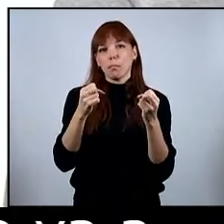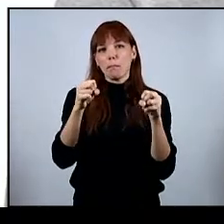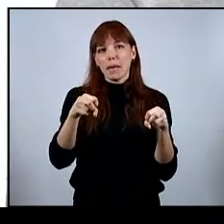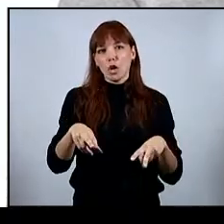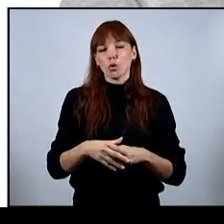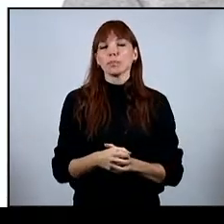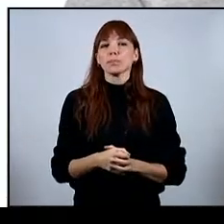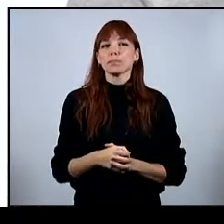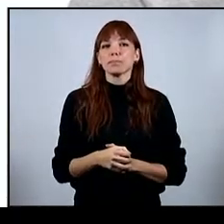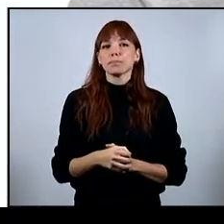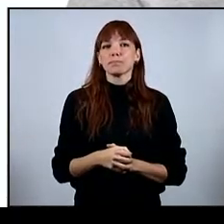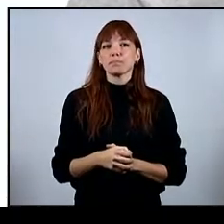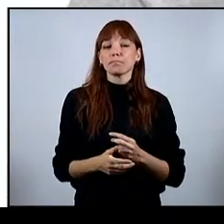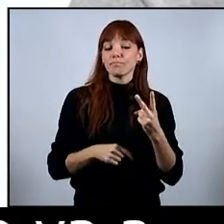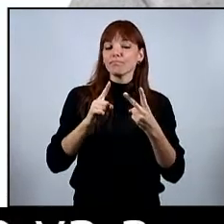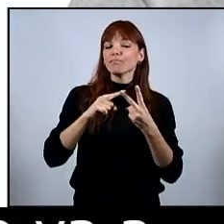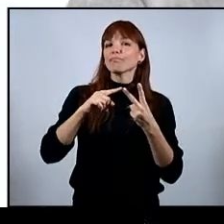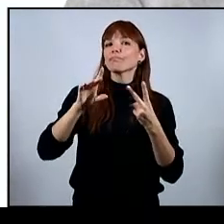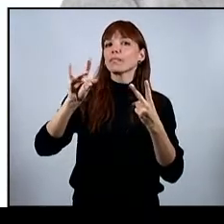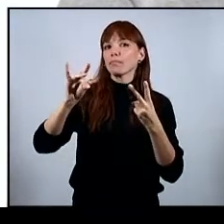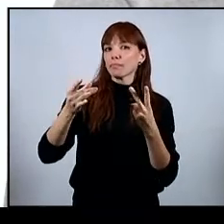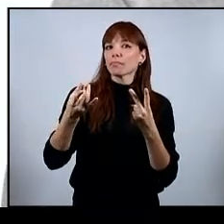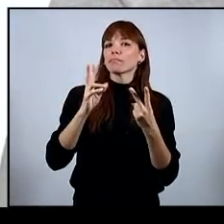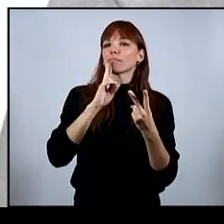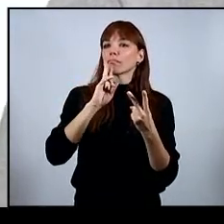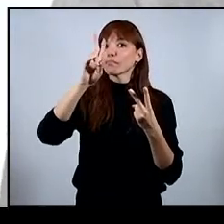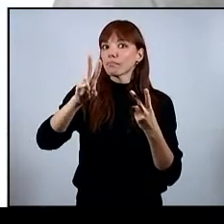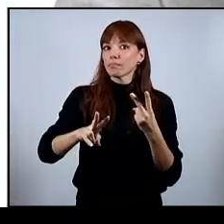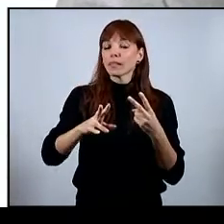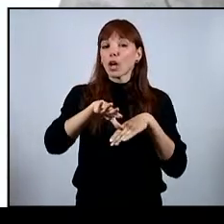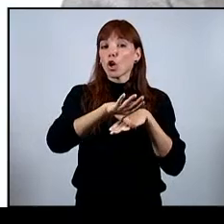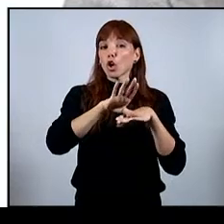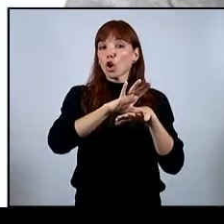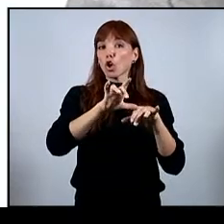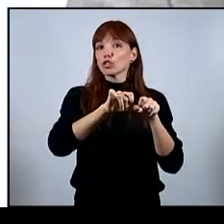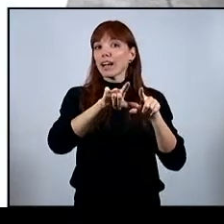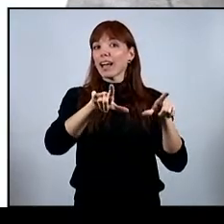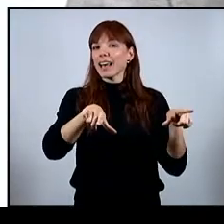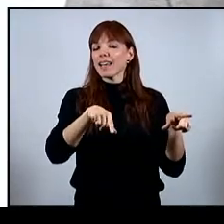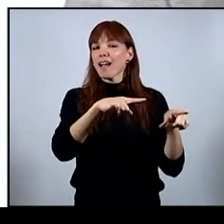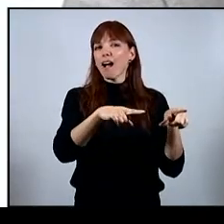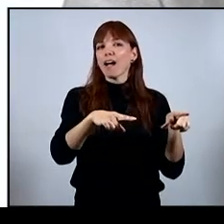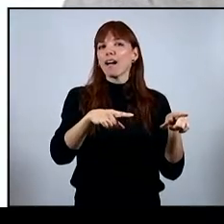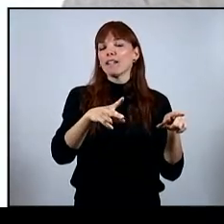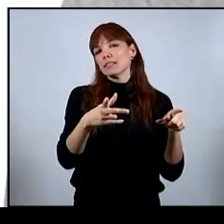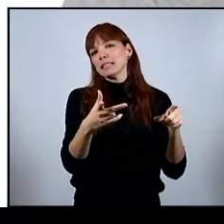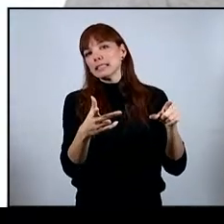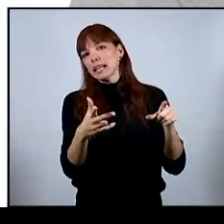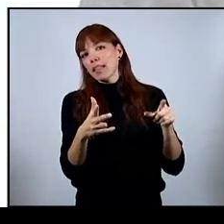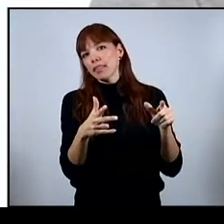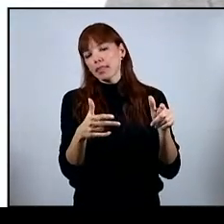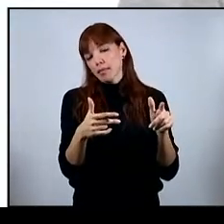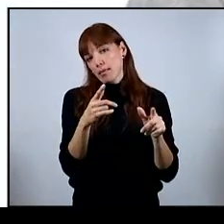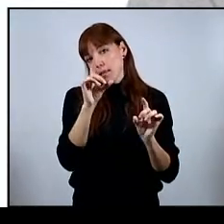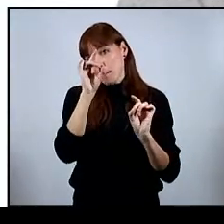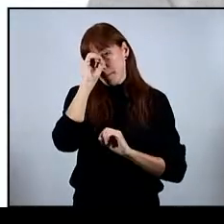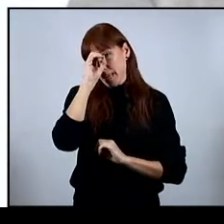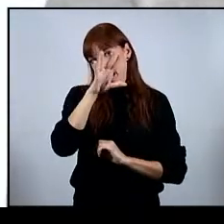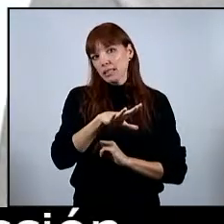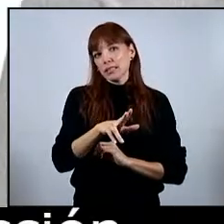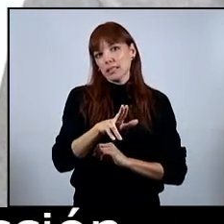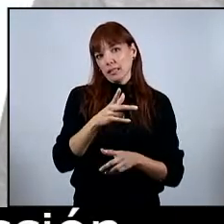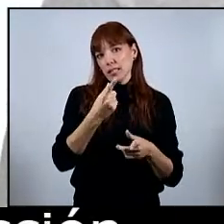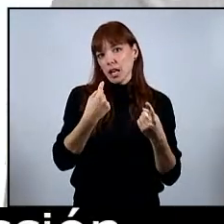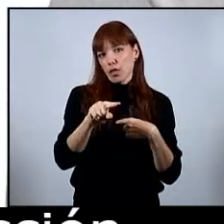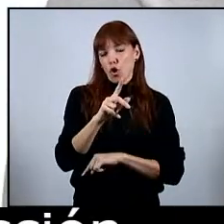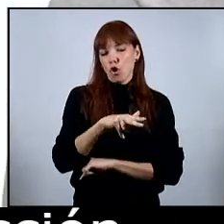Ay, perdón. Sí, bueno, la Consejería, a través de la Dirección General de Minas, pidió